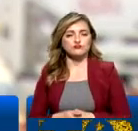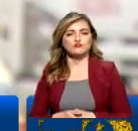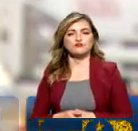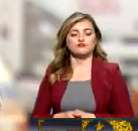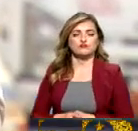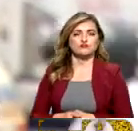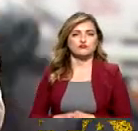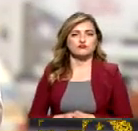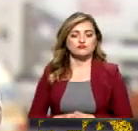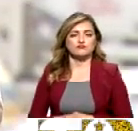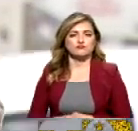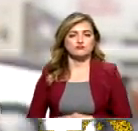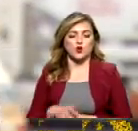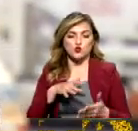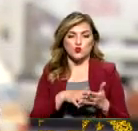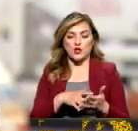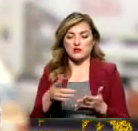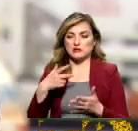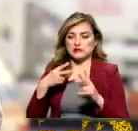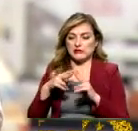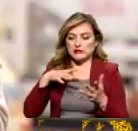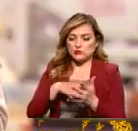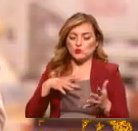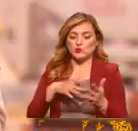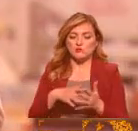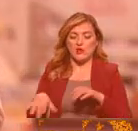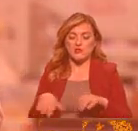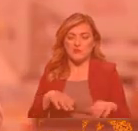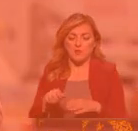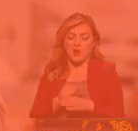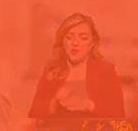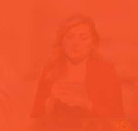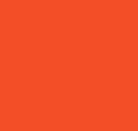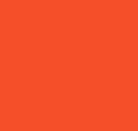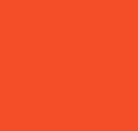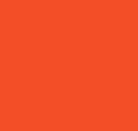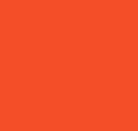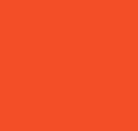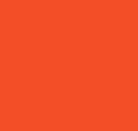sacrificará el conocimiento de estudiantes cuyas carreras requieren de actividades prácticas.